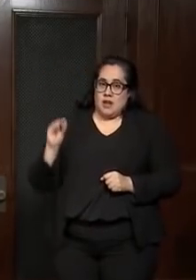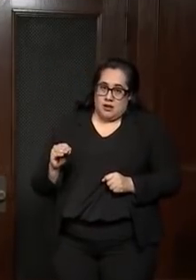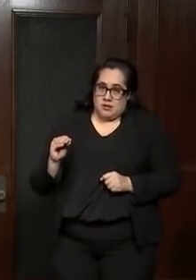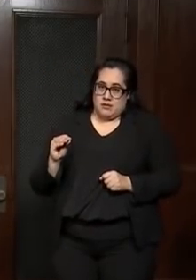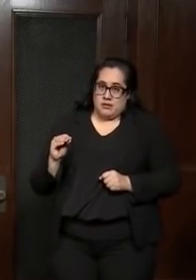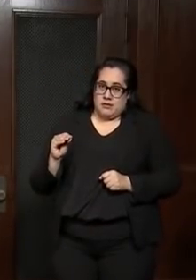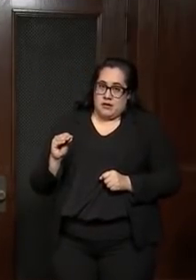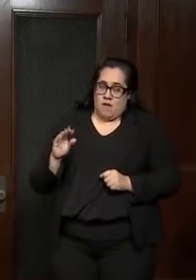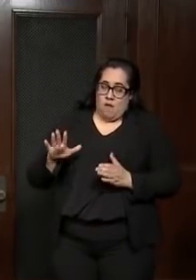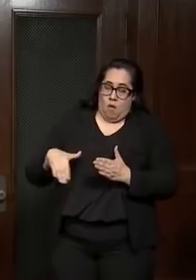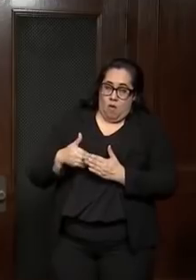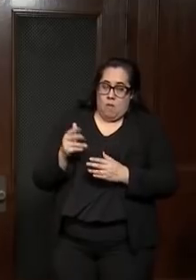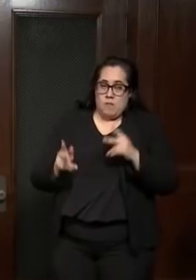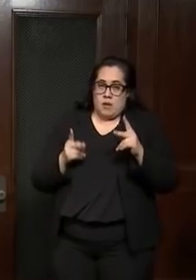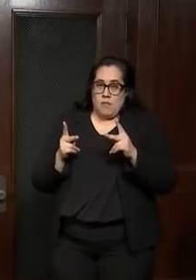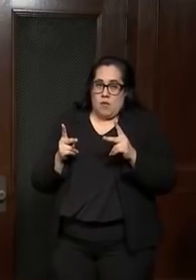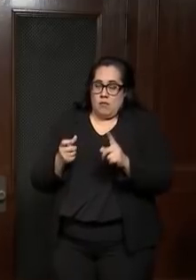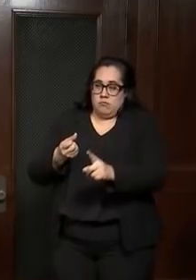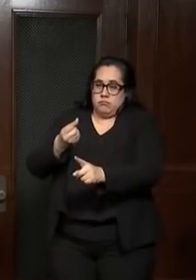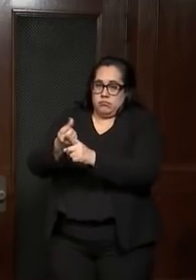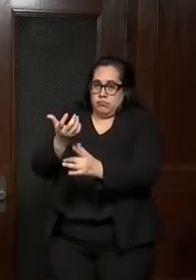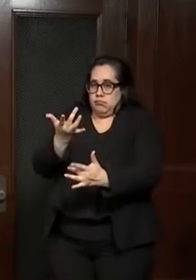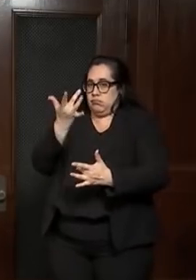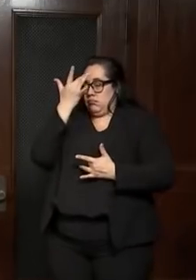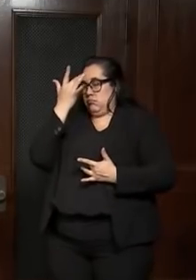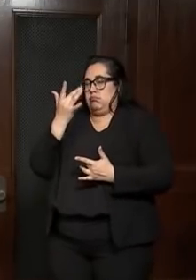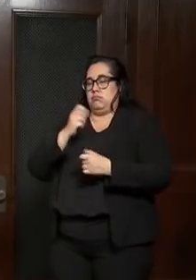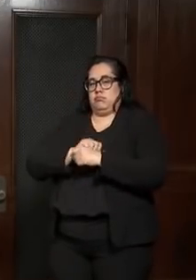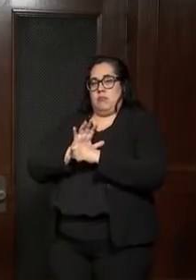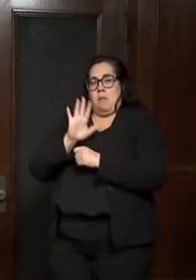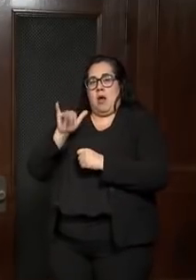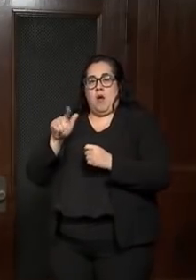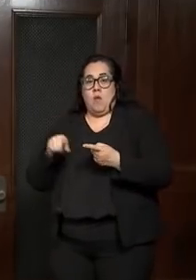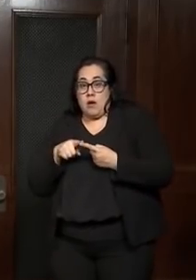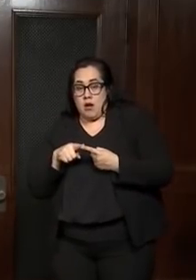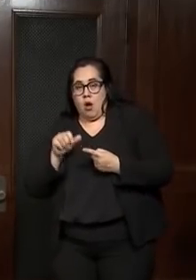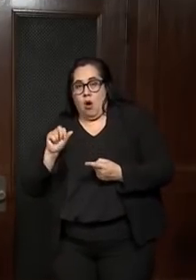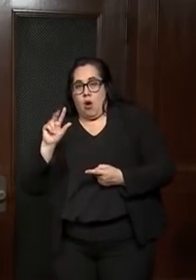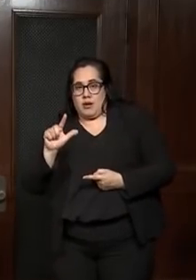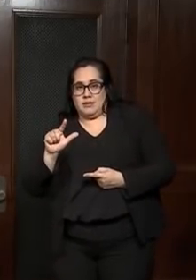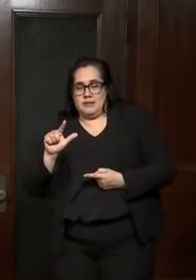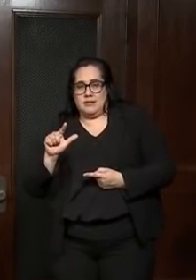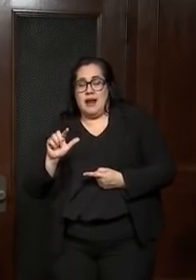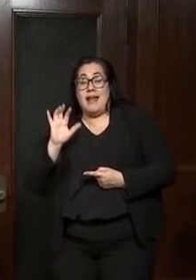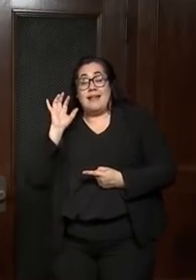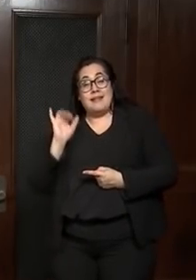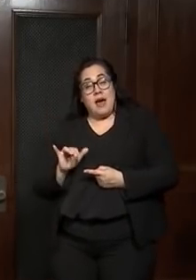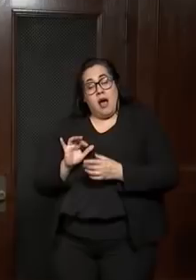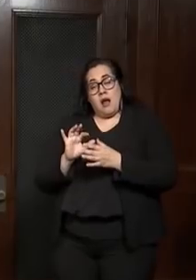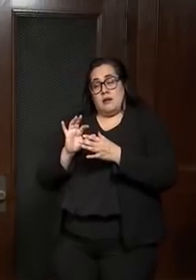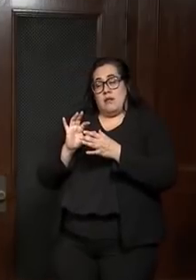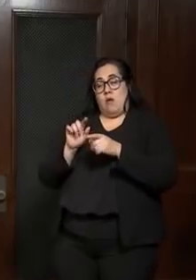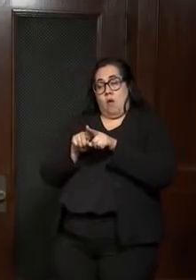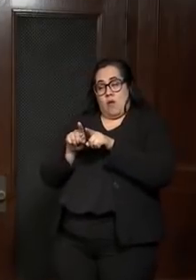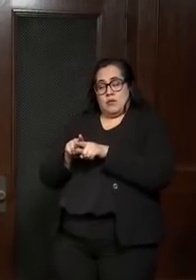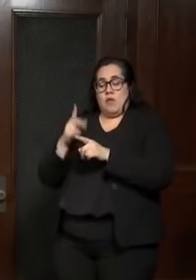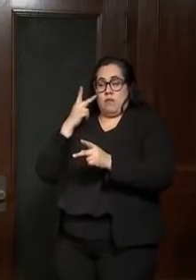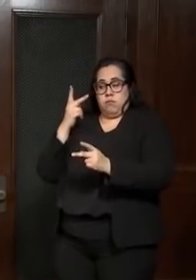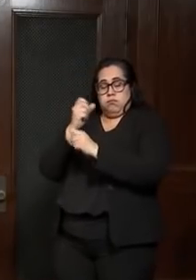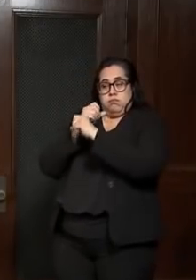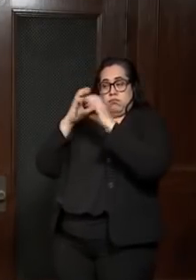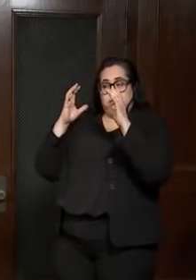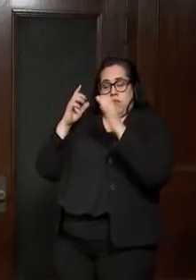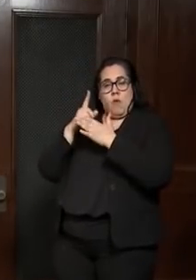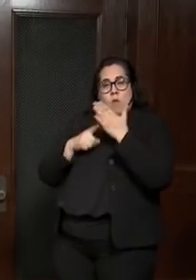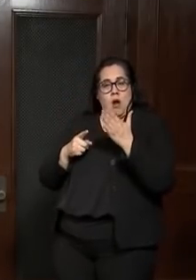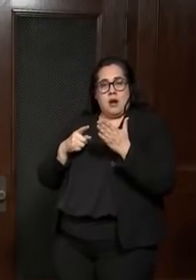95% de la gente se enfermará para agosto. La historia también nos muestra lo que